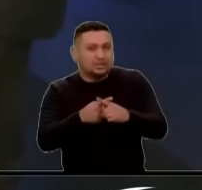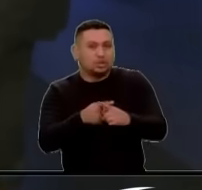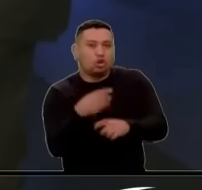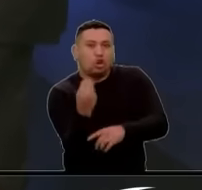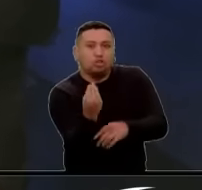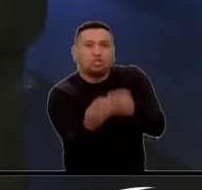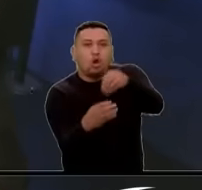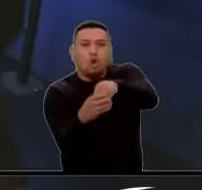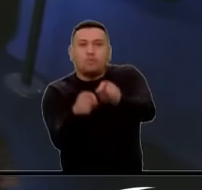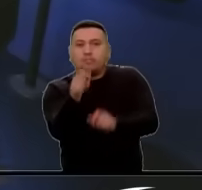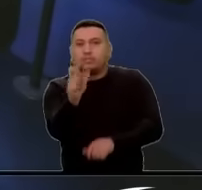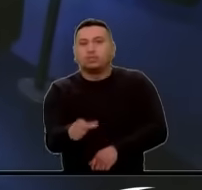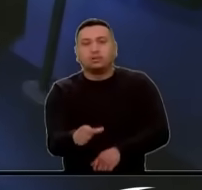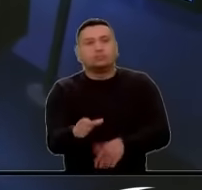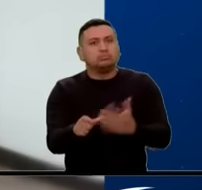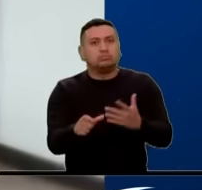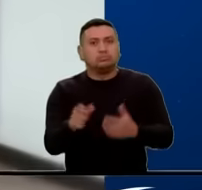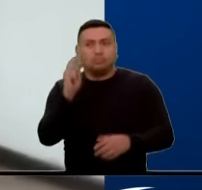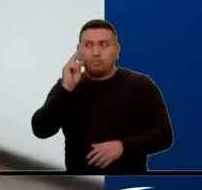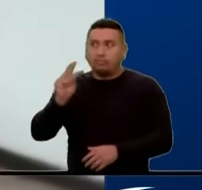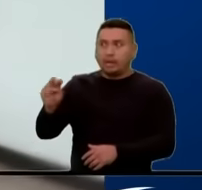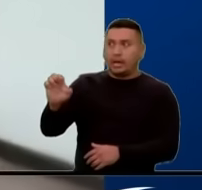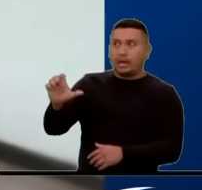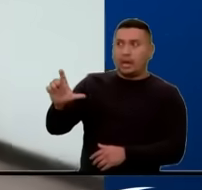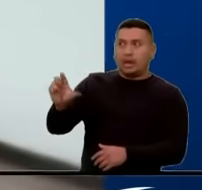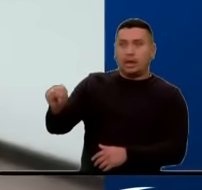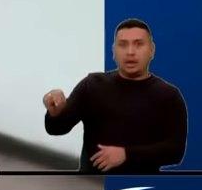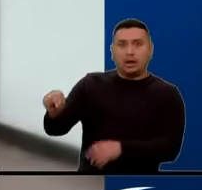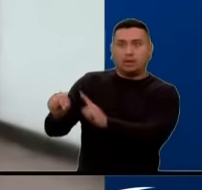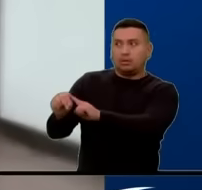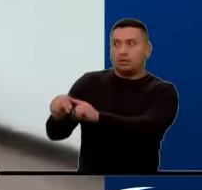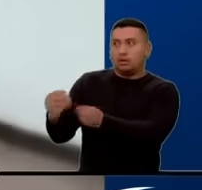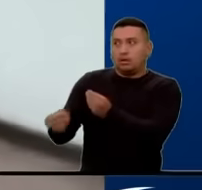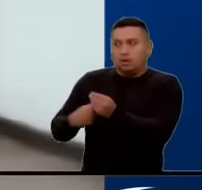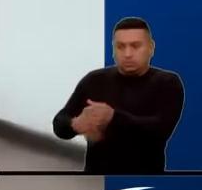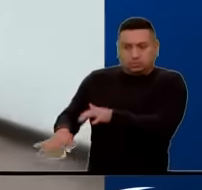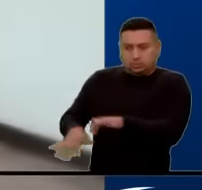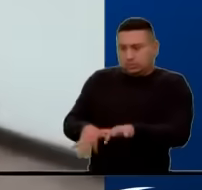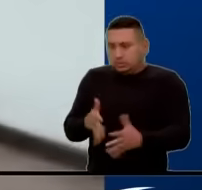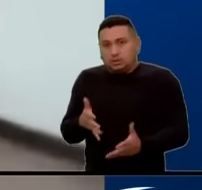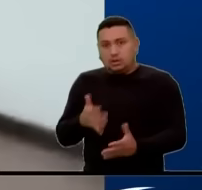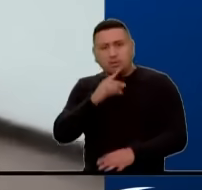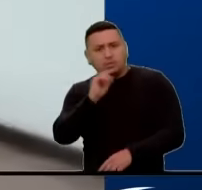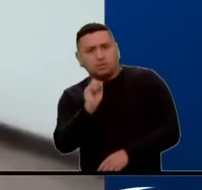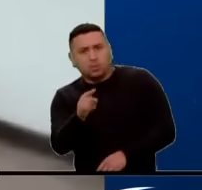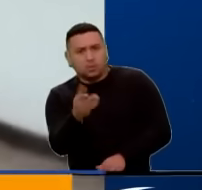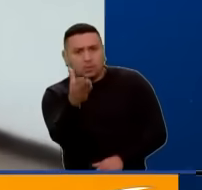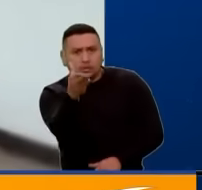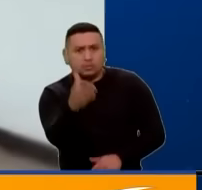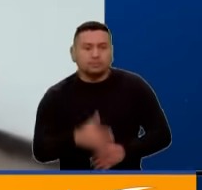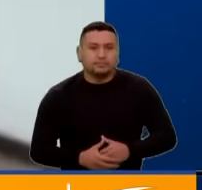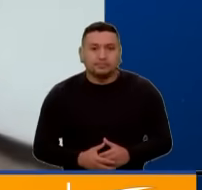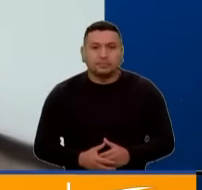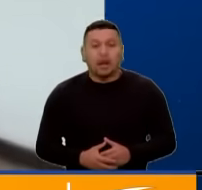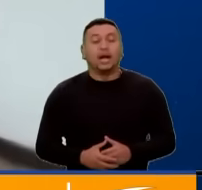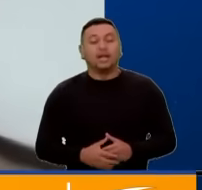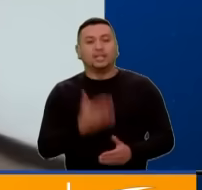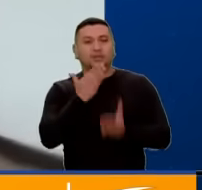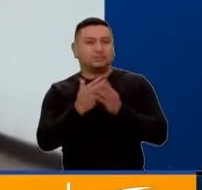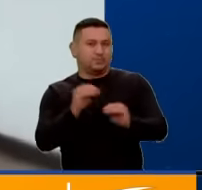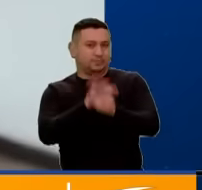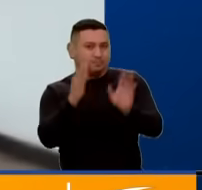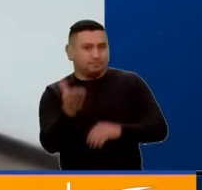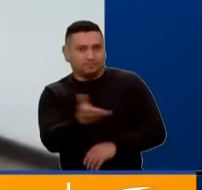decisión es la que toma? Bueno, Carlos, buen día para ustedes y para toda la comunidad que sintoniza a esta hora este prestigioso